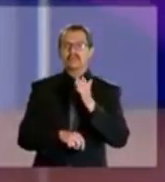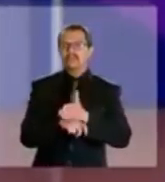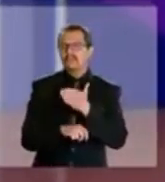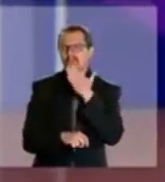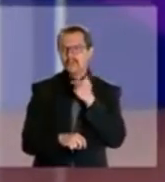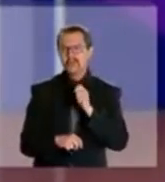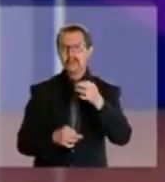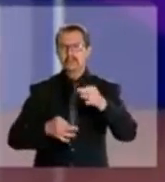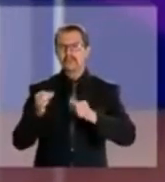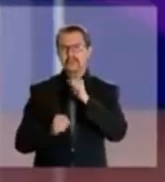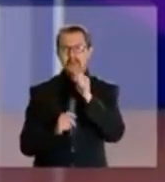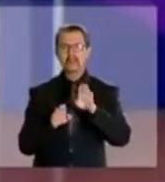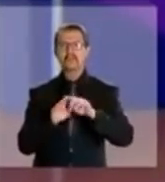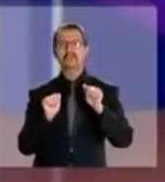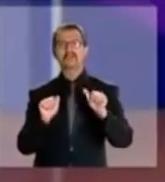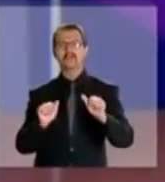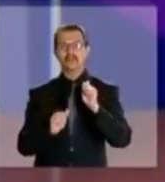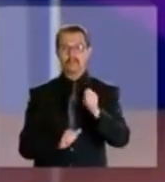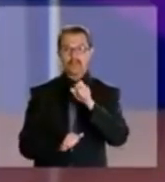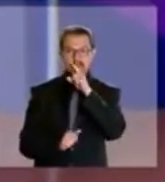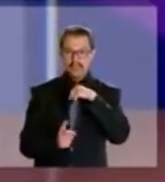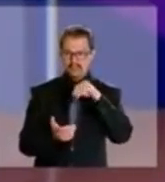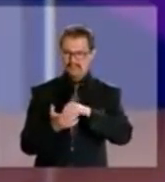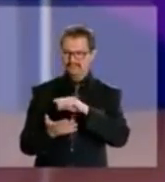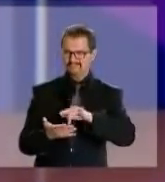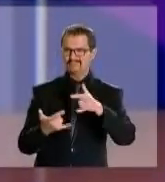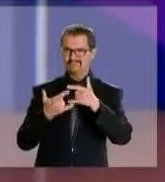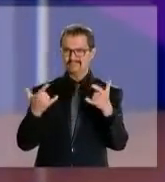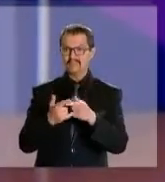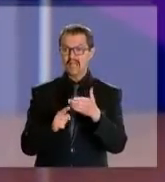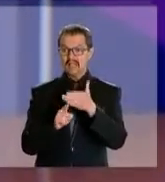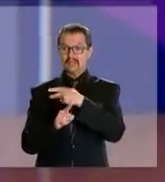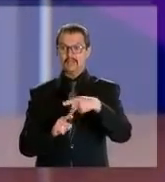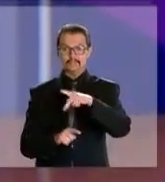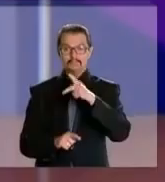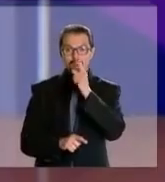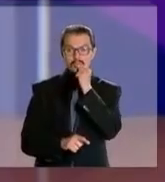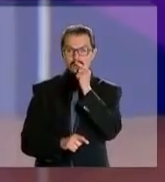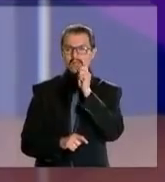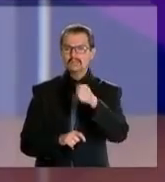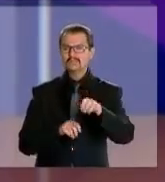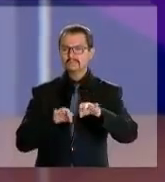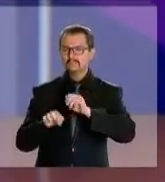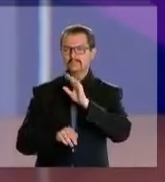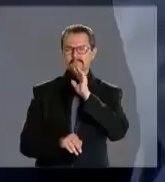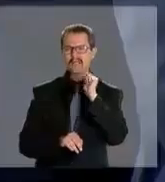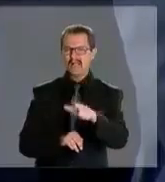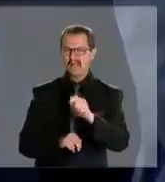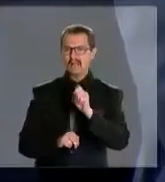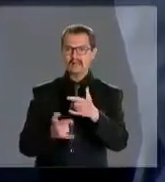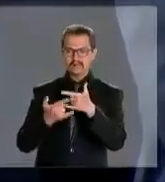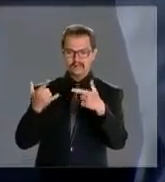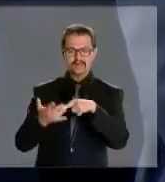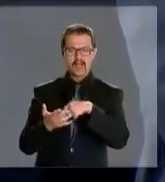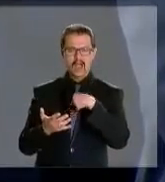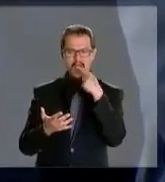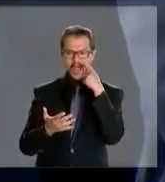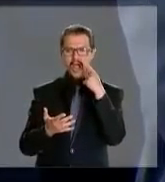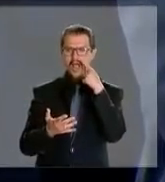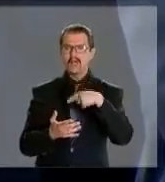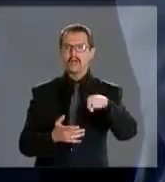de una gente que salió libre porque la policía hizo mal su trabajo sola comandante néstor a salgado